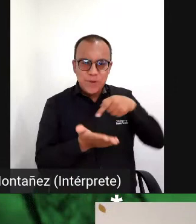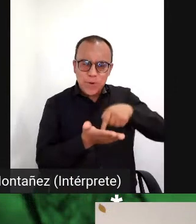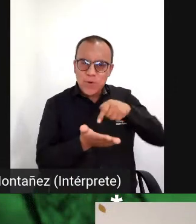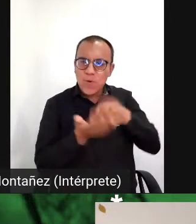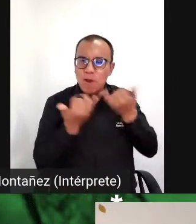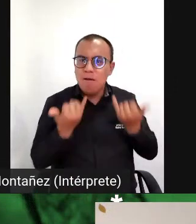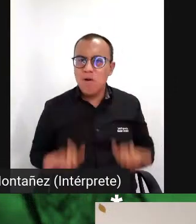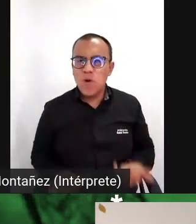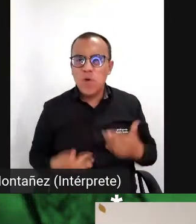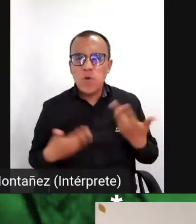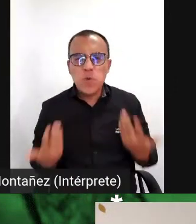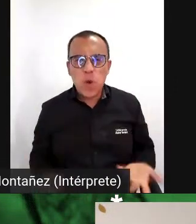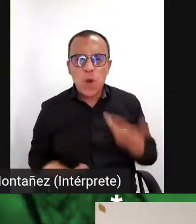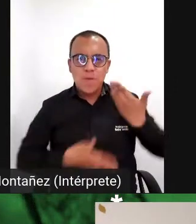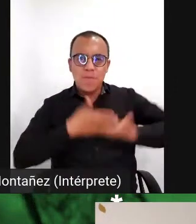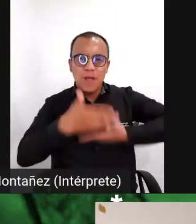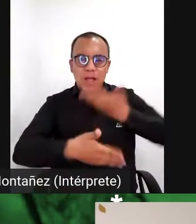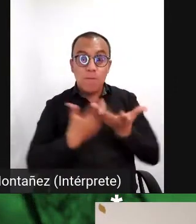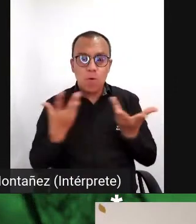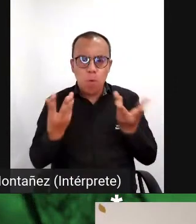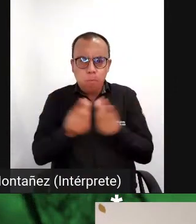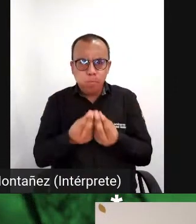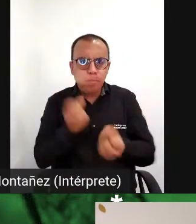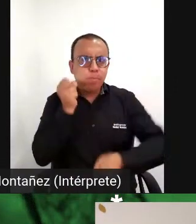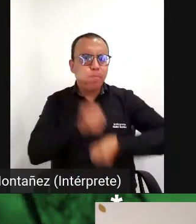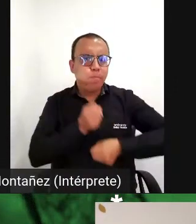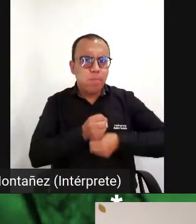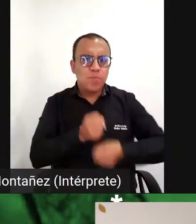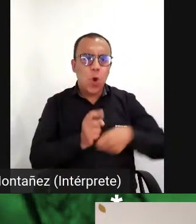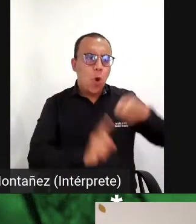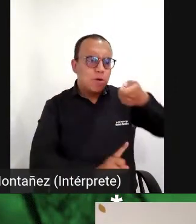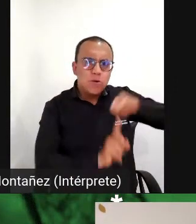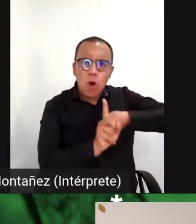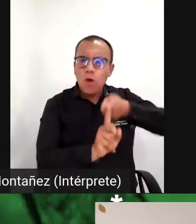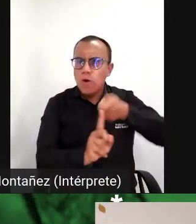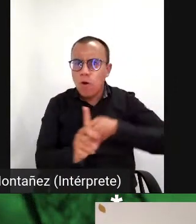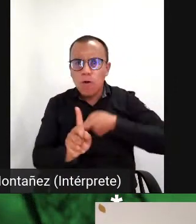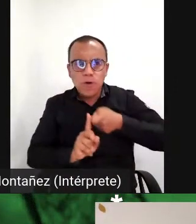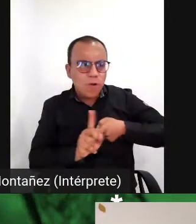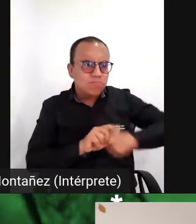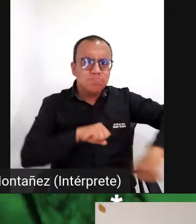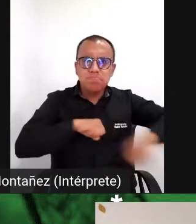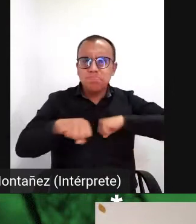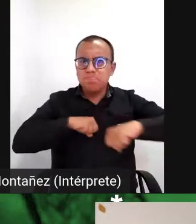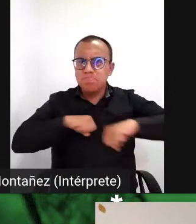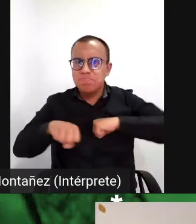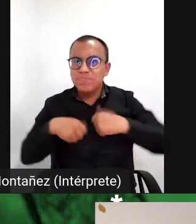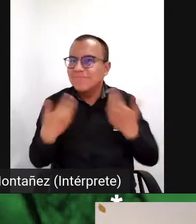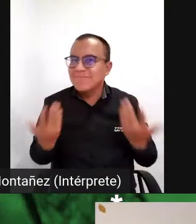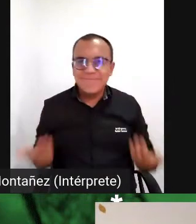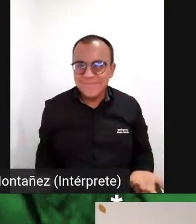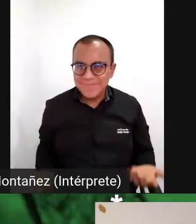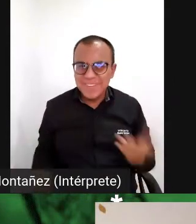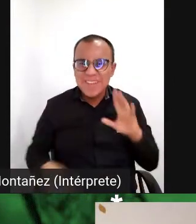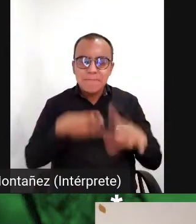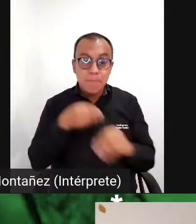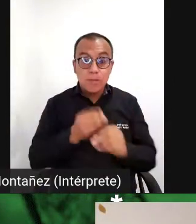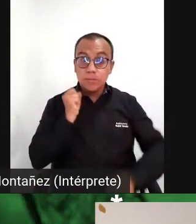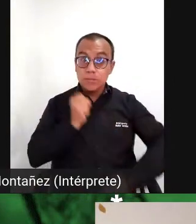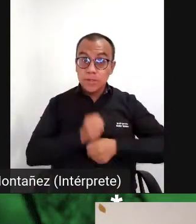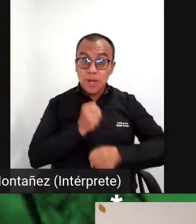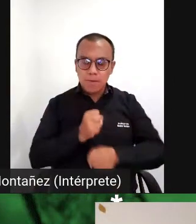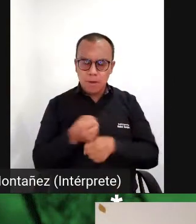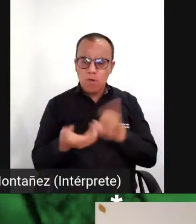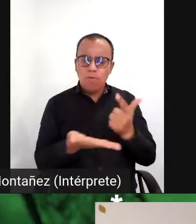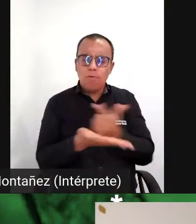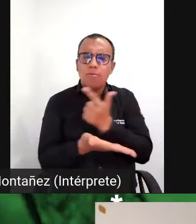¿Cómo estaban compuestos los equipos de trabajo? ¿Qué roles involucraban? Y principalmente, ¿cómo fue trabajar en un libro